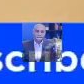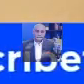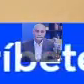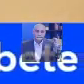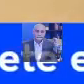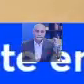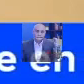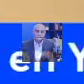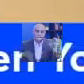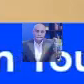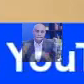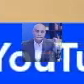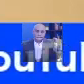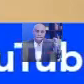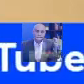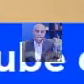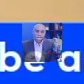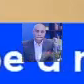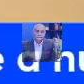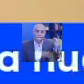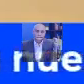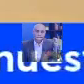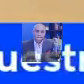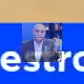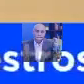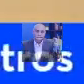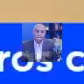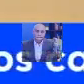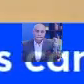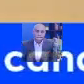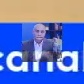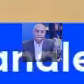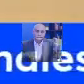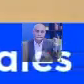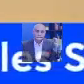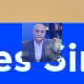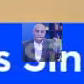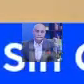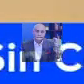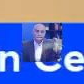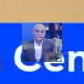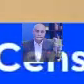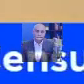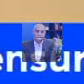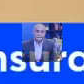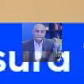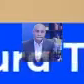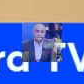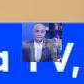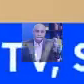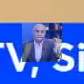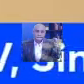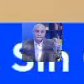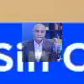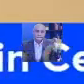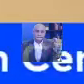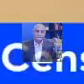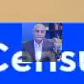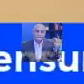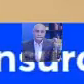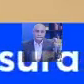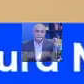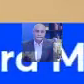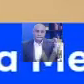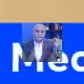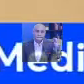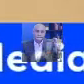coincidencia, hay una especie de complicidad cultural e intelectual en esa pareja. Ambos